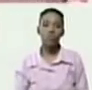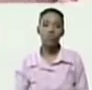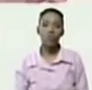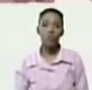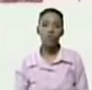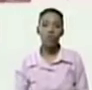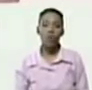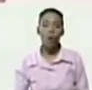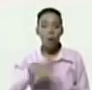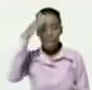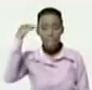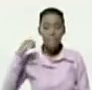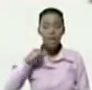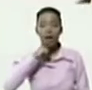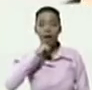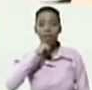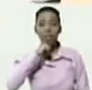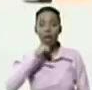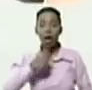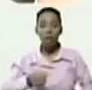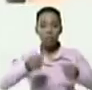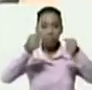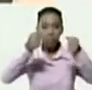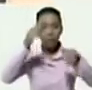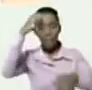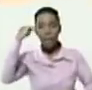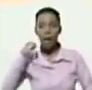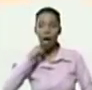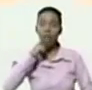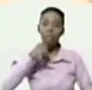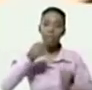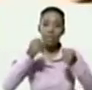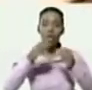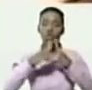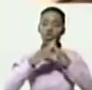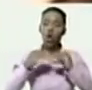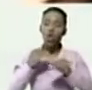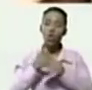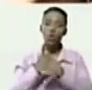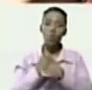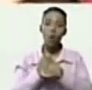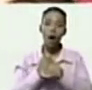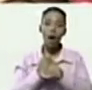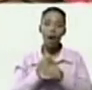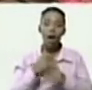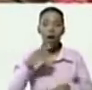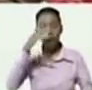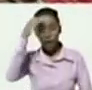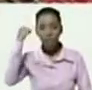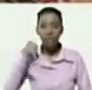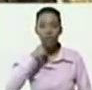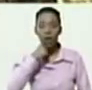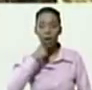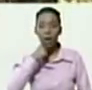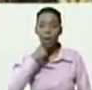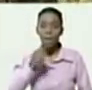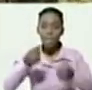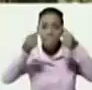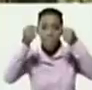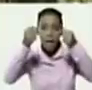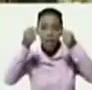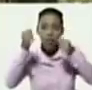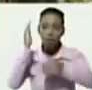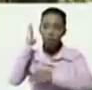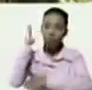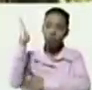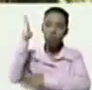Miranda en la carraca. Todo el que sea como Francisco de Miranda termina preso en la carraca.